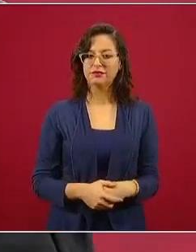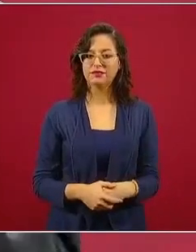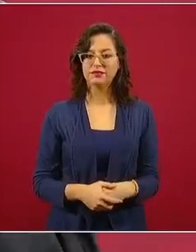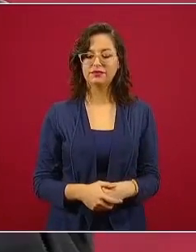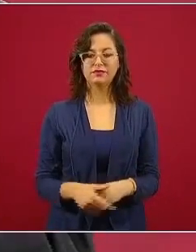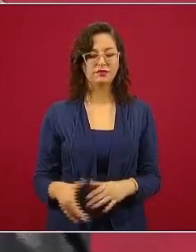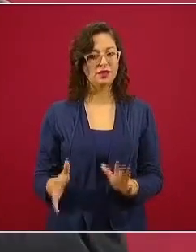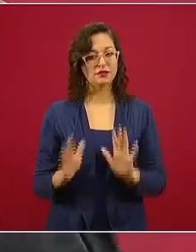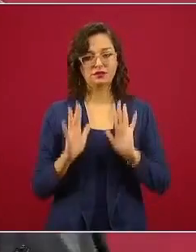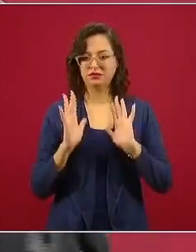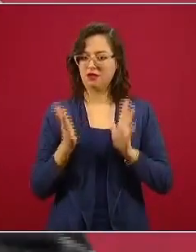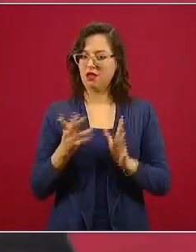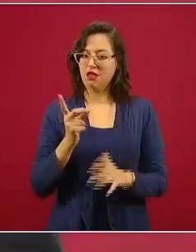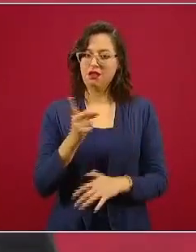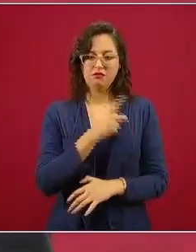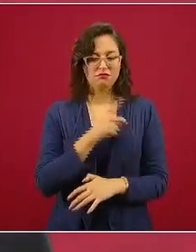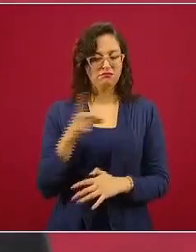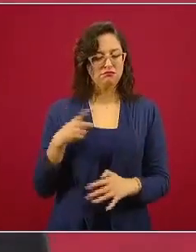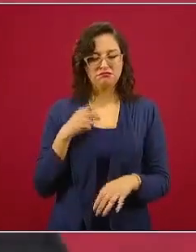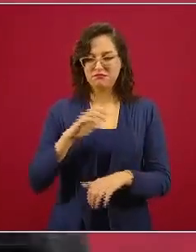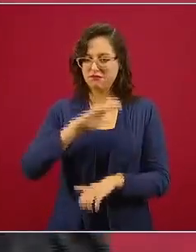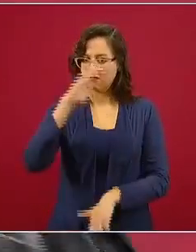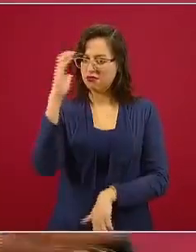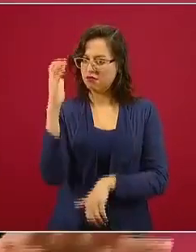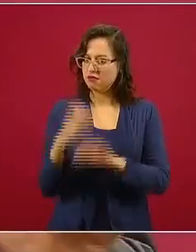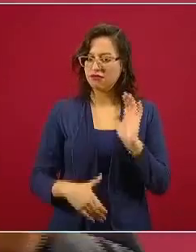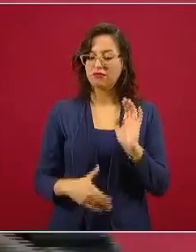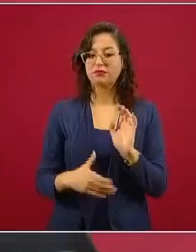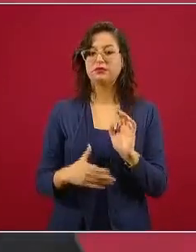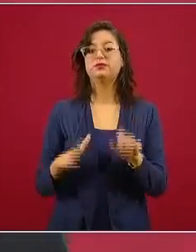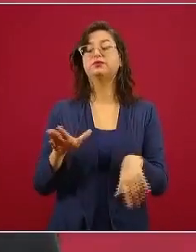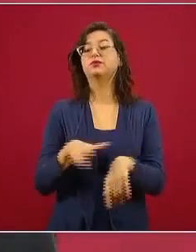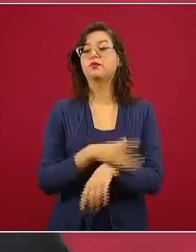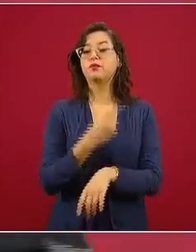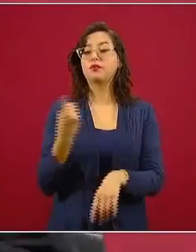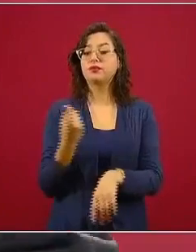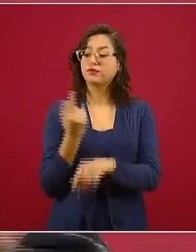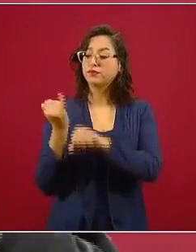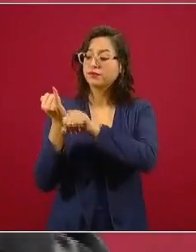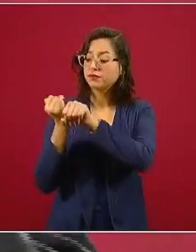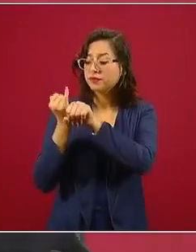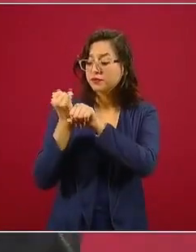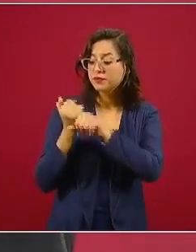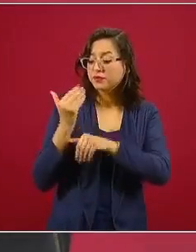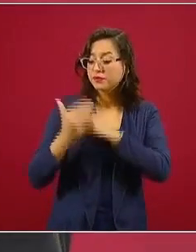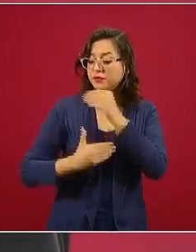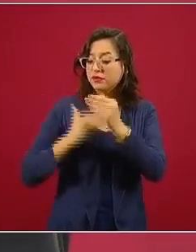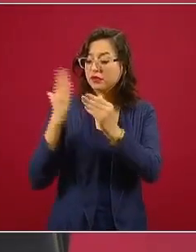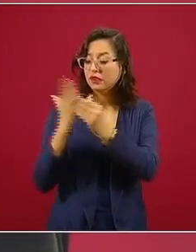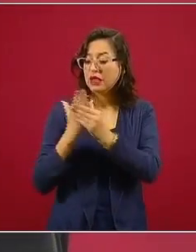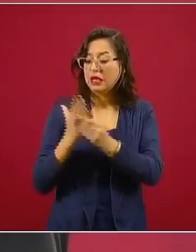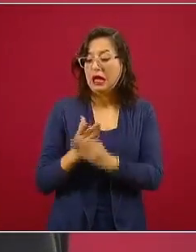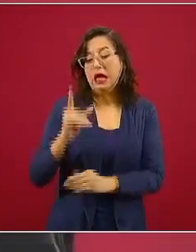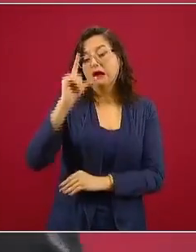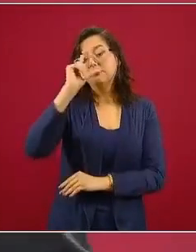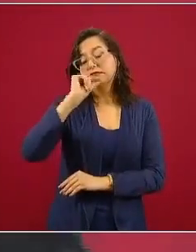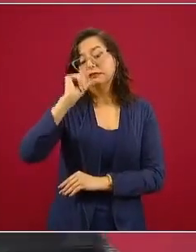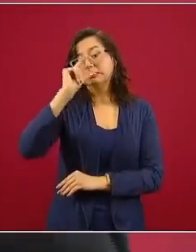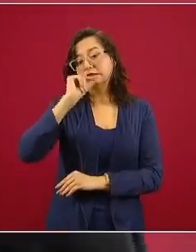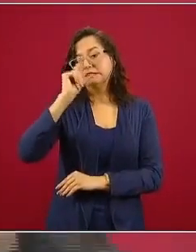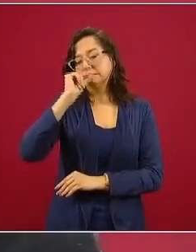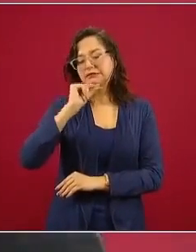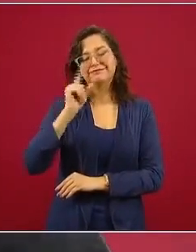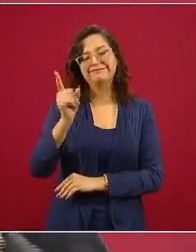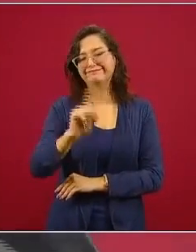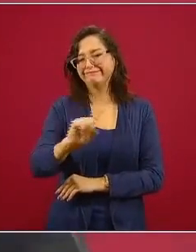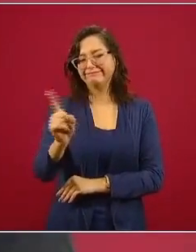porque detrás de todo esto, de esas fallas en los procedimientos, en el fondo